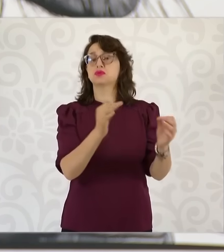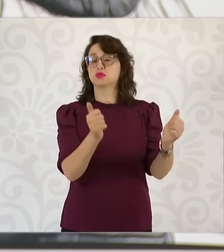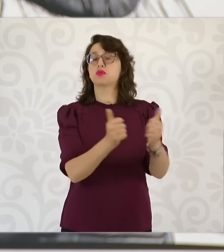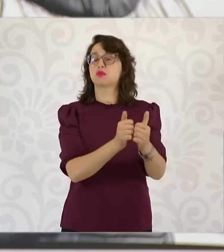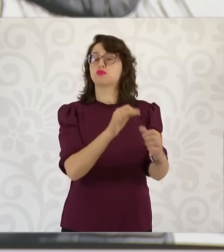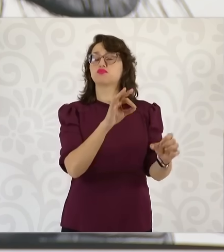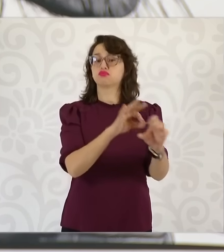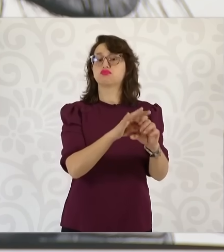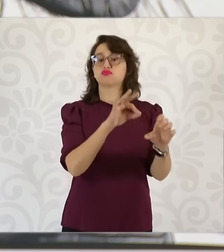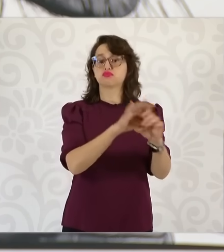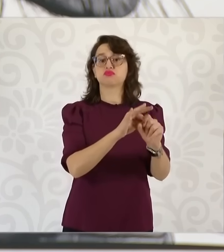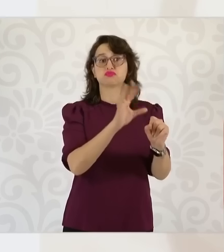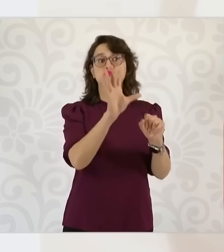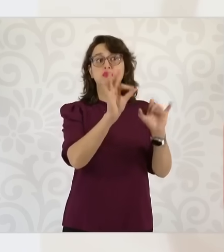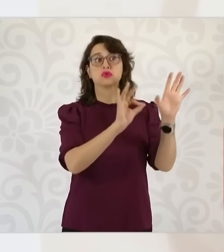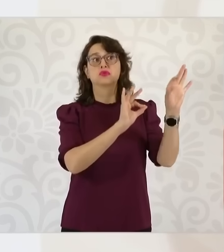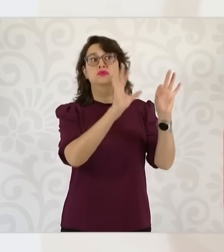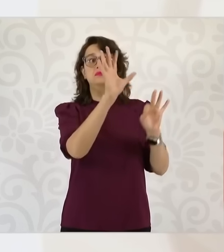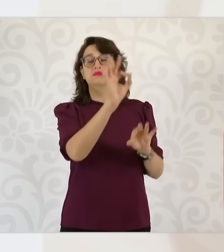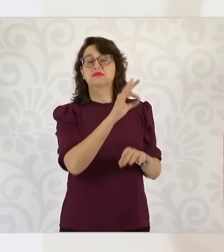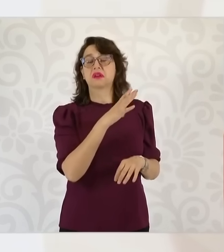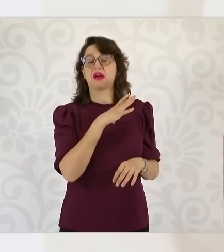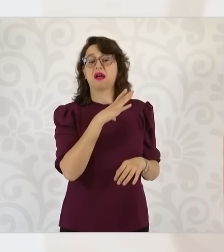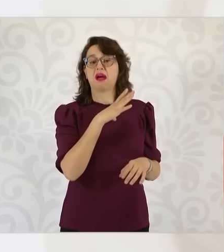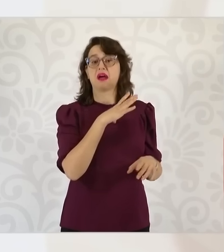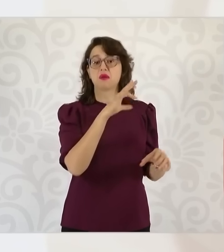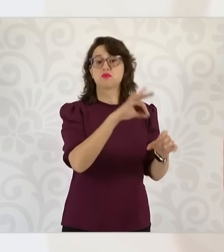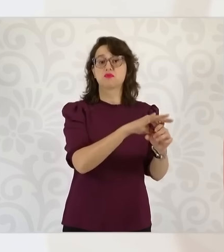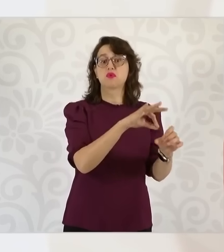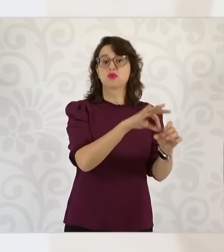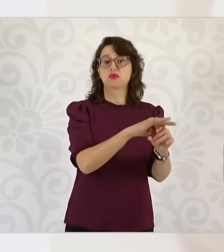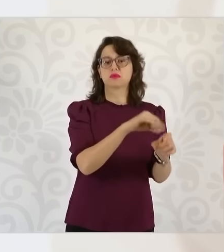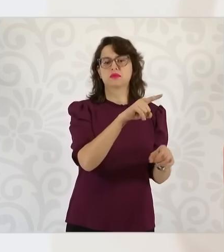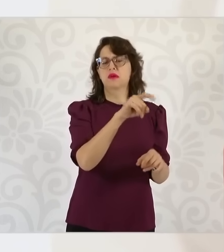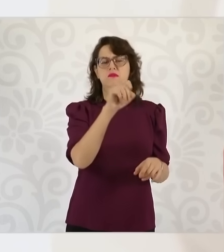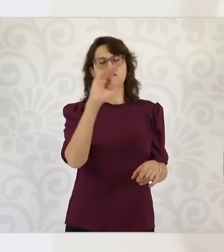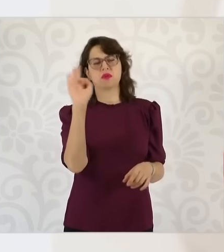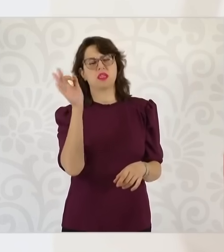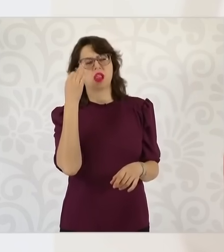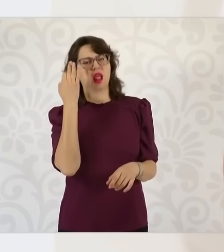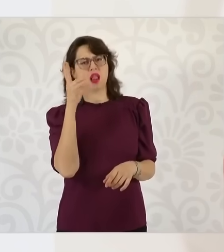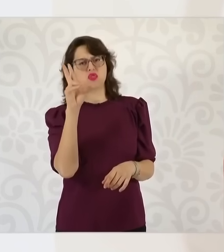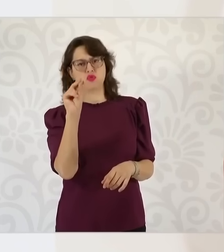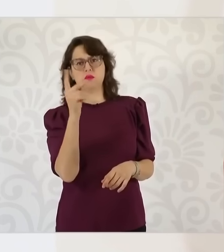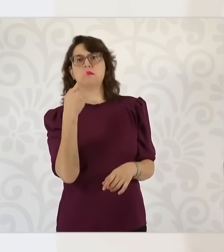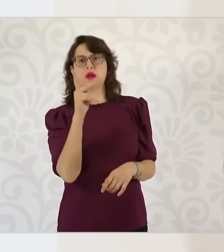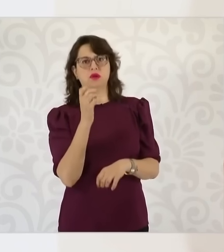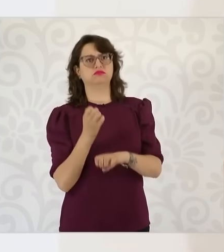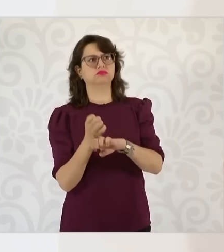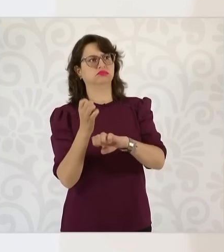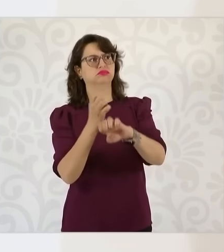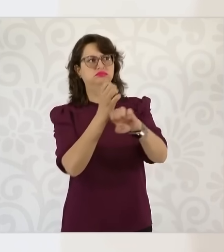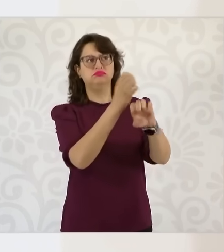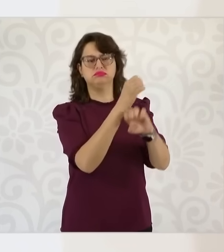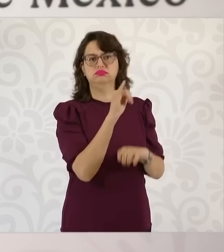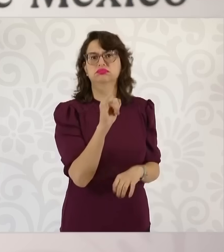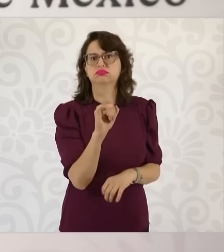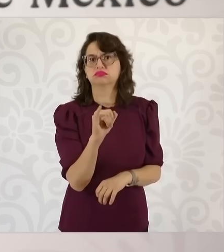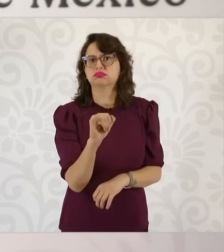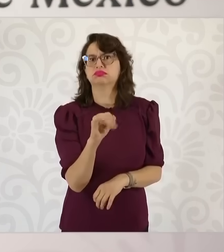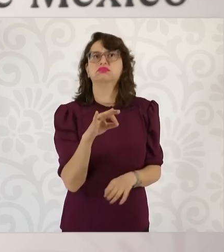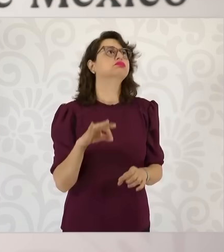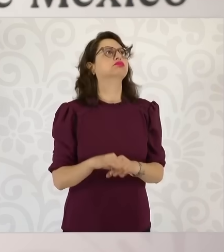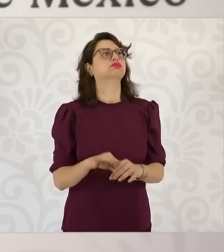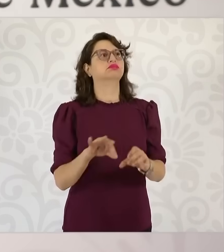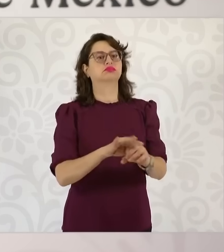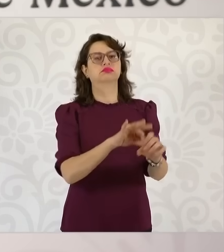en la mayoría de los estados. A nivel federal la Corte no, pero en muchísimos estados